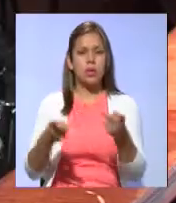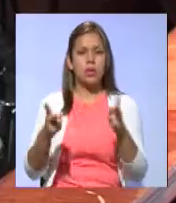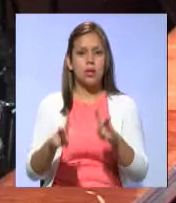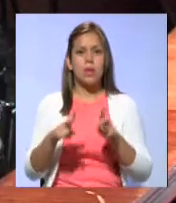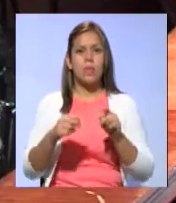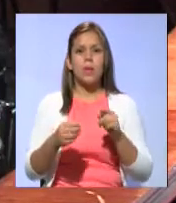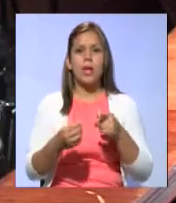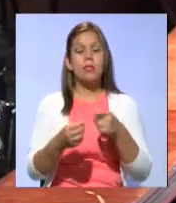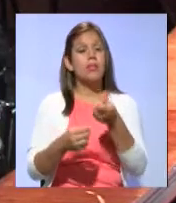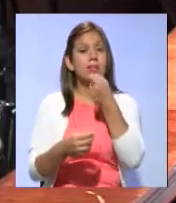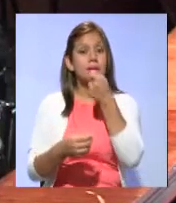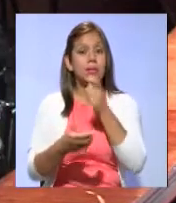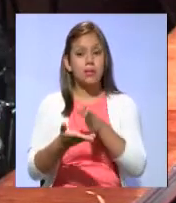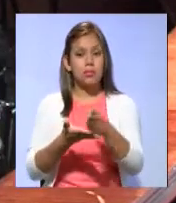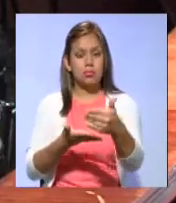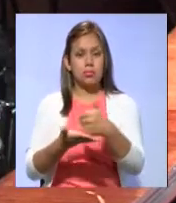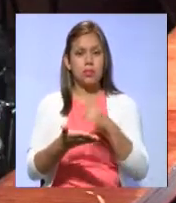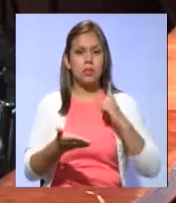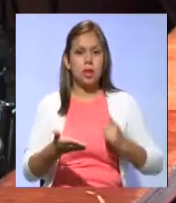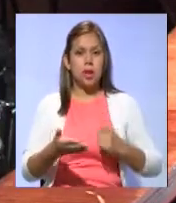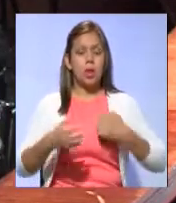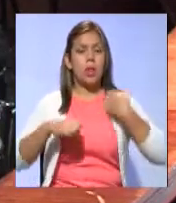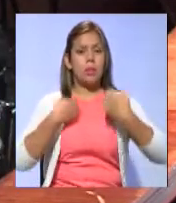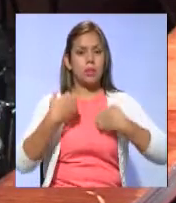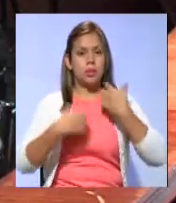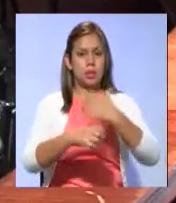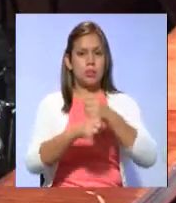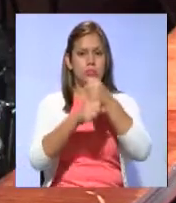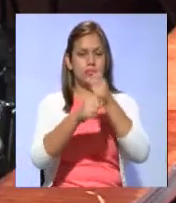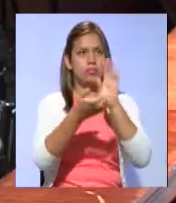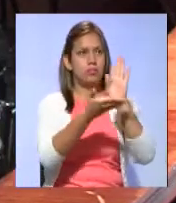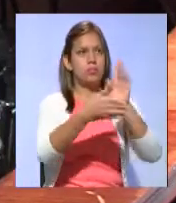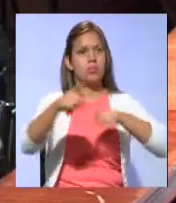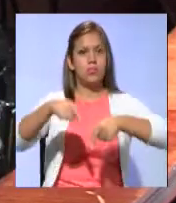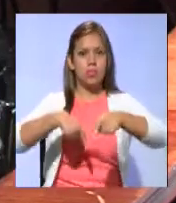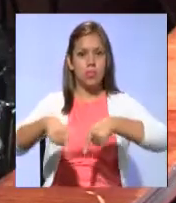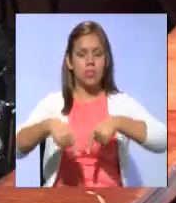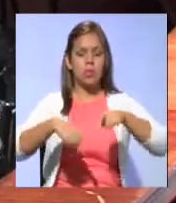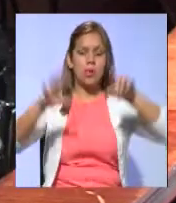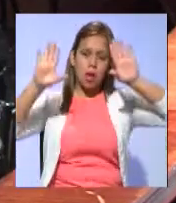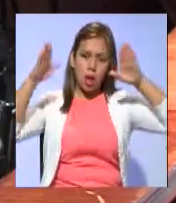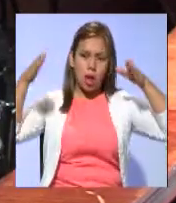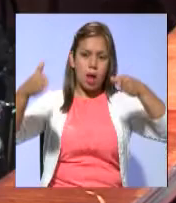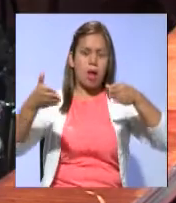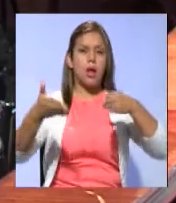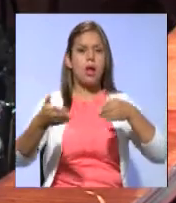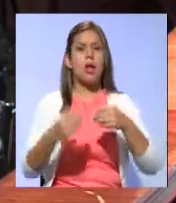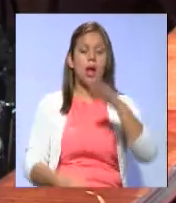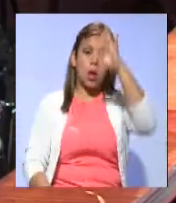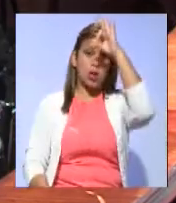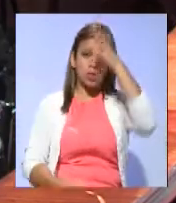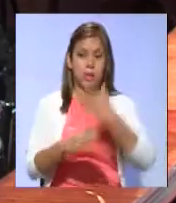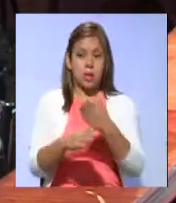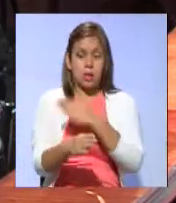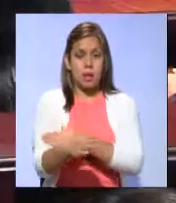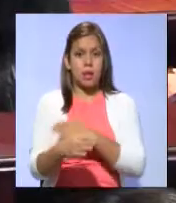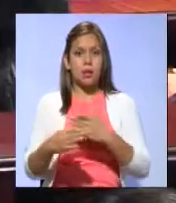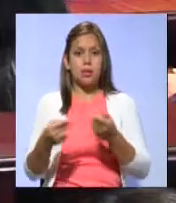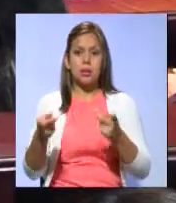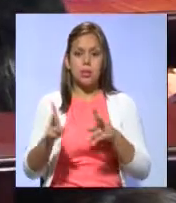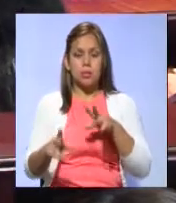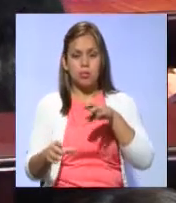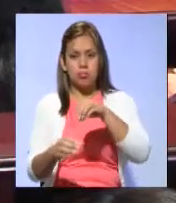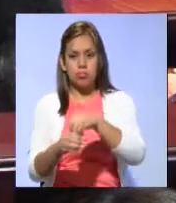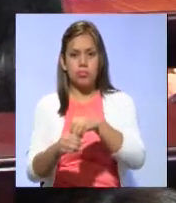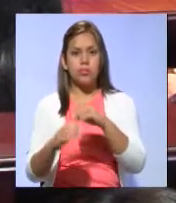hemoderivados, salud emocional, educación, seguridad social, movilidad, transporte, atención prehospitalaria, albergues y